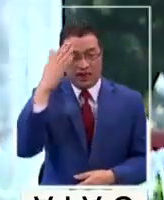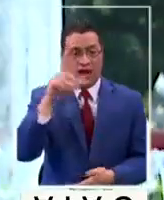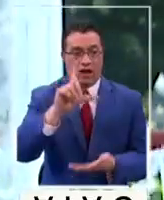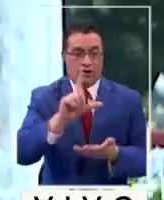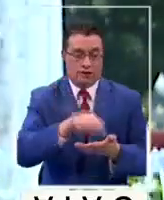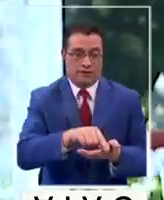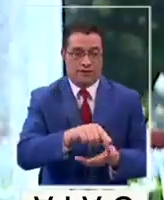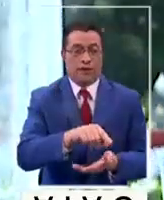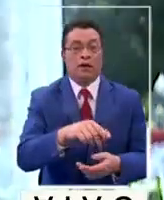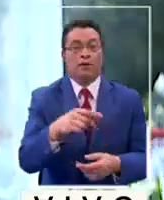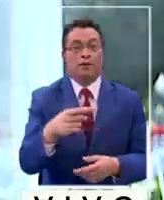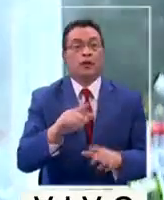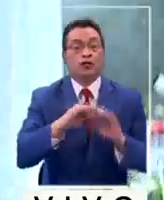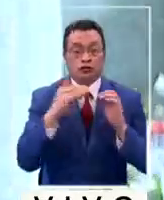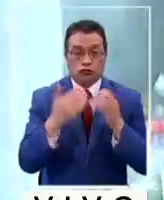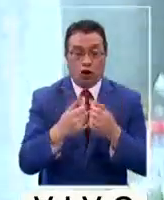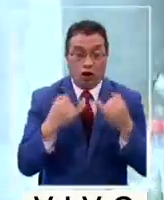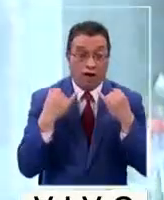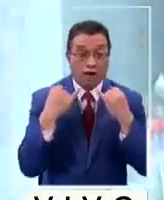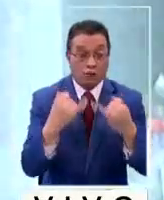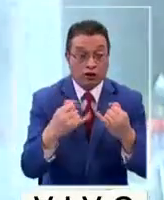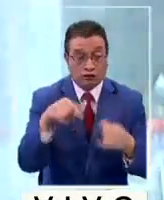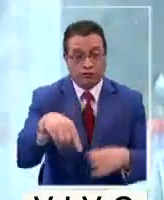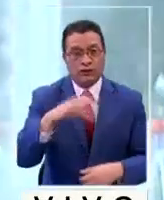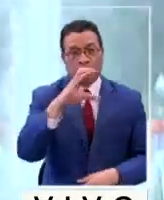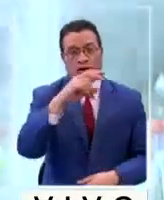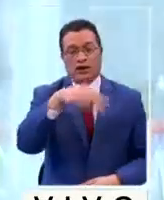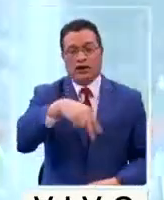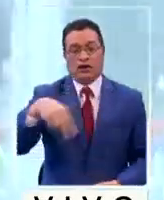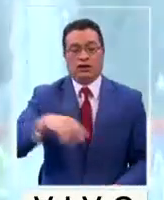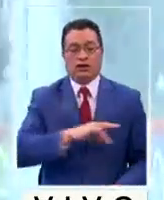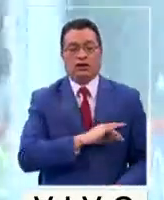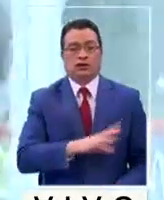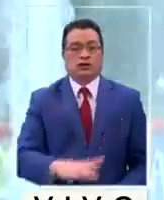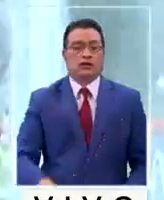César Sepúlveda en las imágenes, Iván Carvajal, CNN Chile, Yakarta.